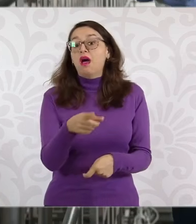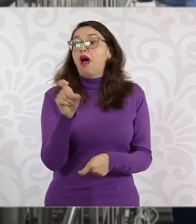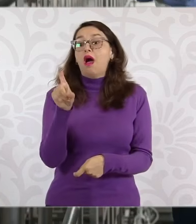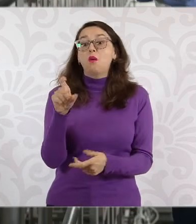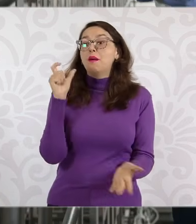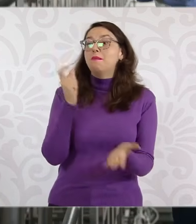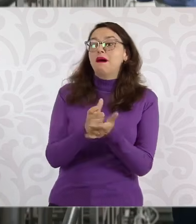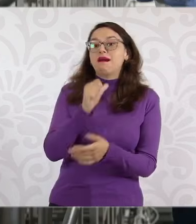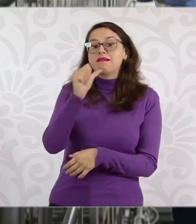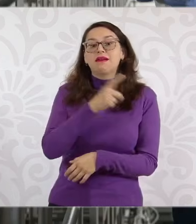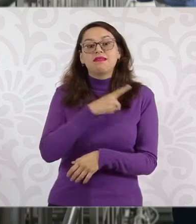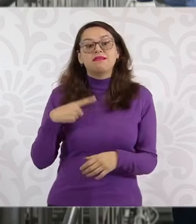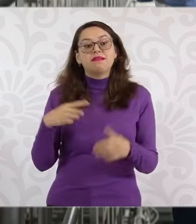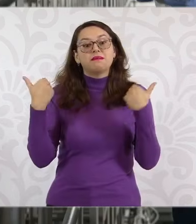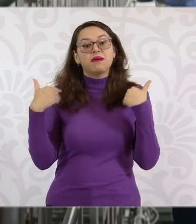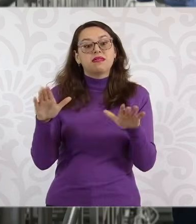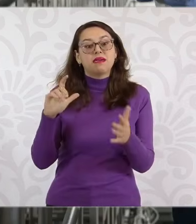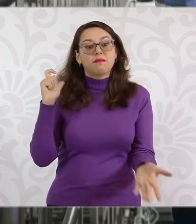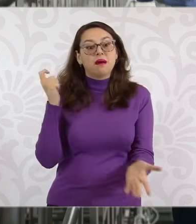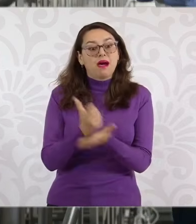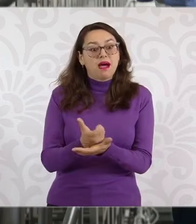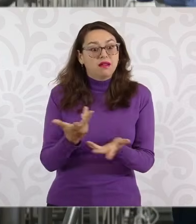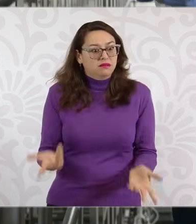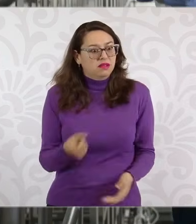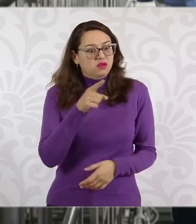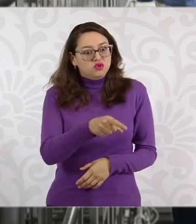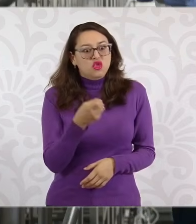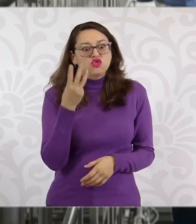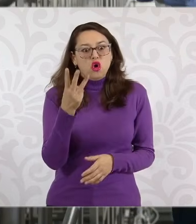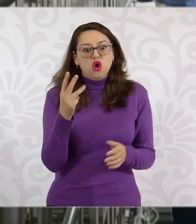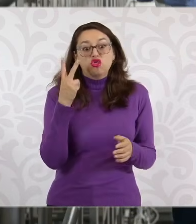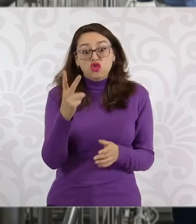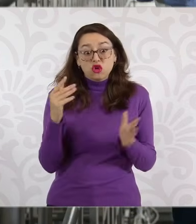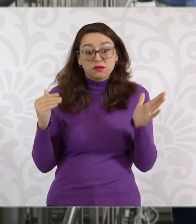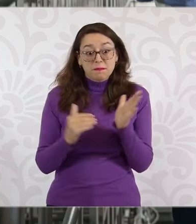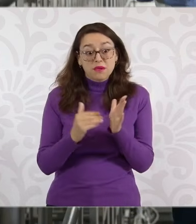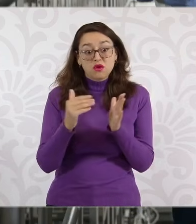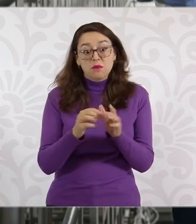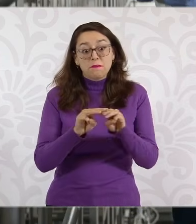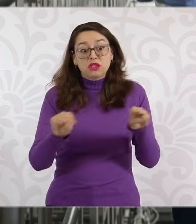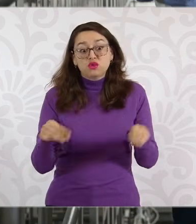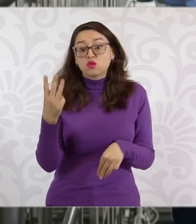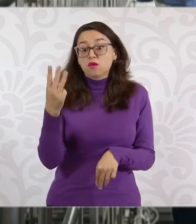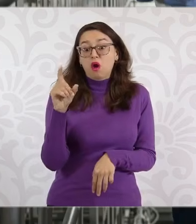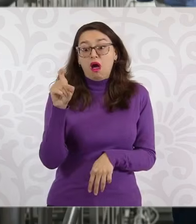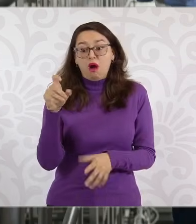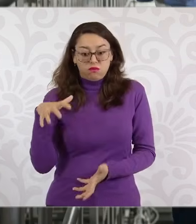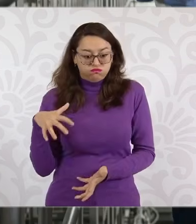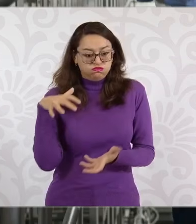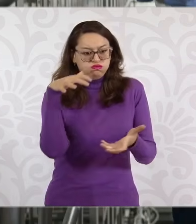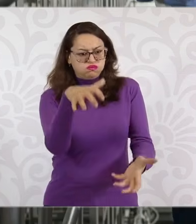de 2,800,000 metros cúbicos del total que tiene concesionado. Entonces pasan dos cosas, o no lo